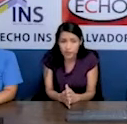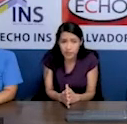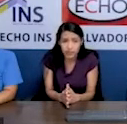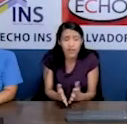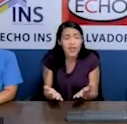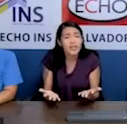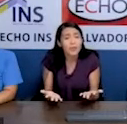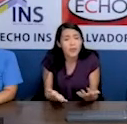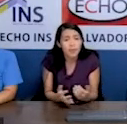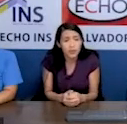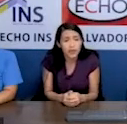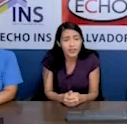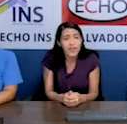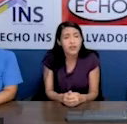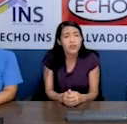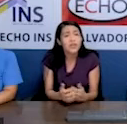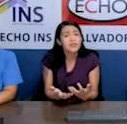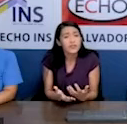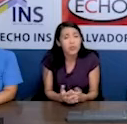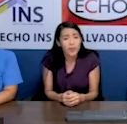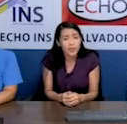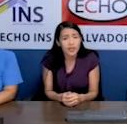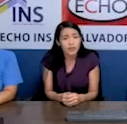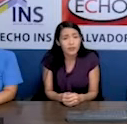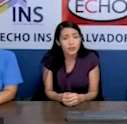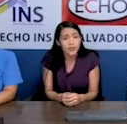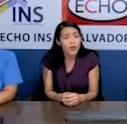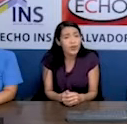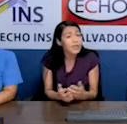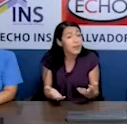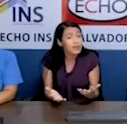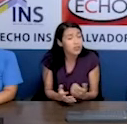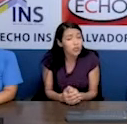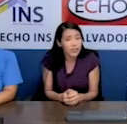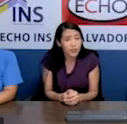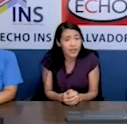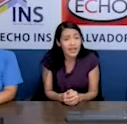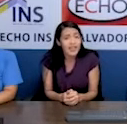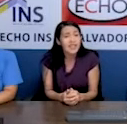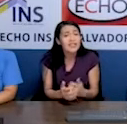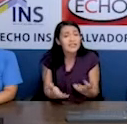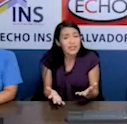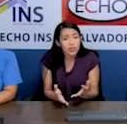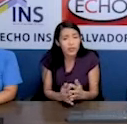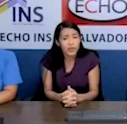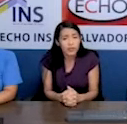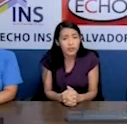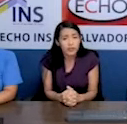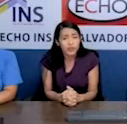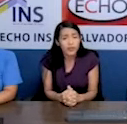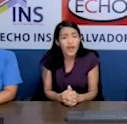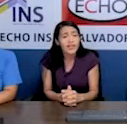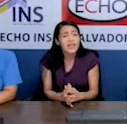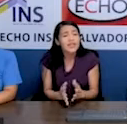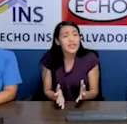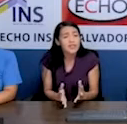procedimientos interventivos. Taponamiento cardíaco, síndrome de vena cava superior, hipertensión endocranial, síndrome de